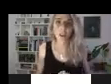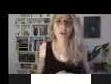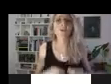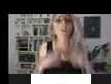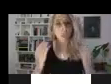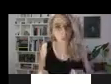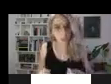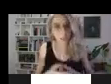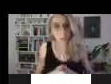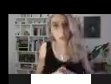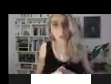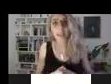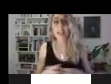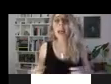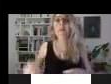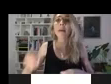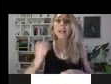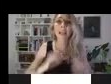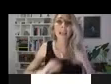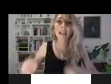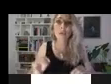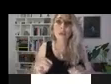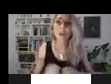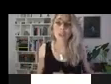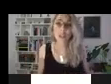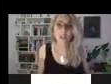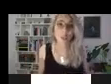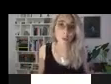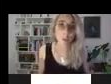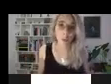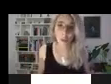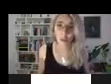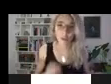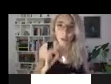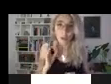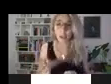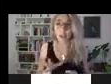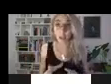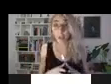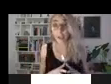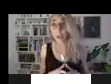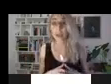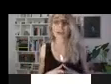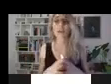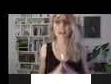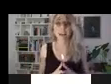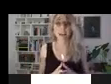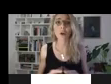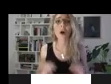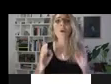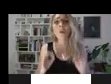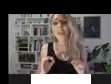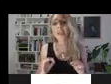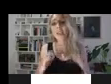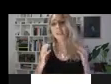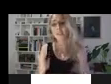anteriormente lo dijeron, pero seré redundante, para que cada uno desde su compu, desde su celu en el cual está